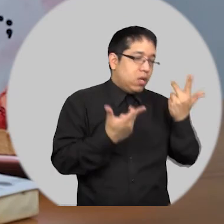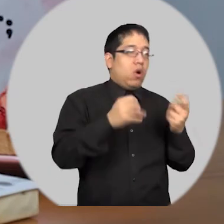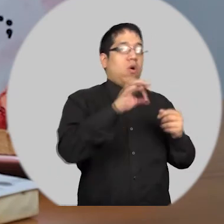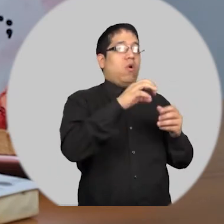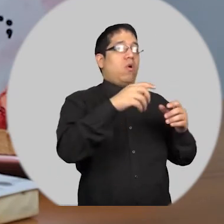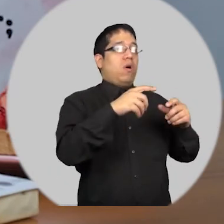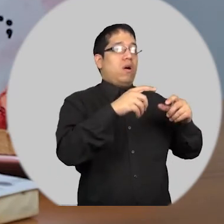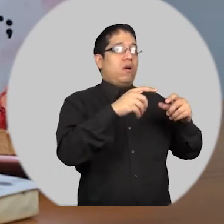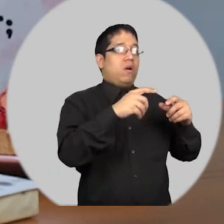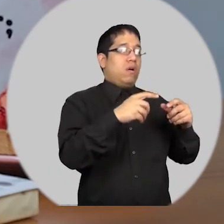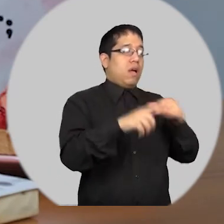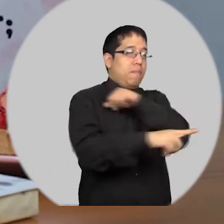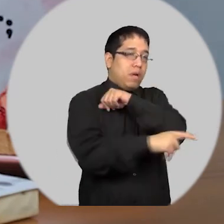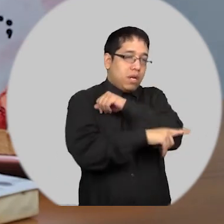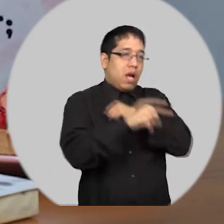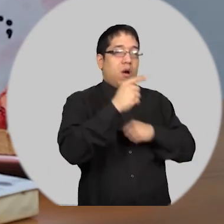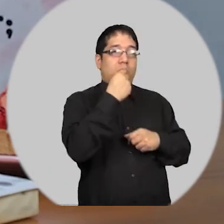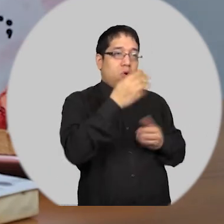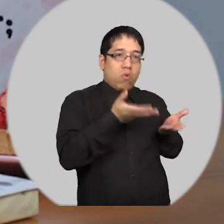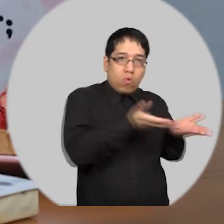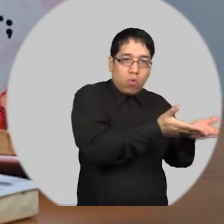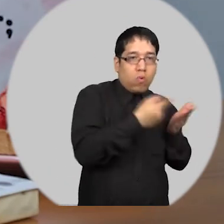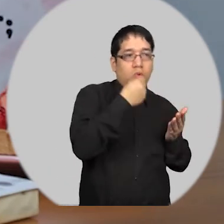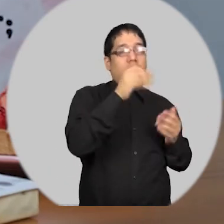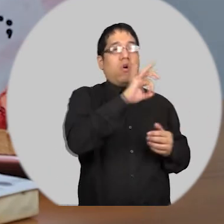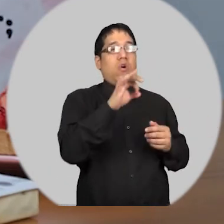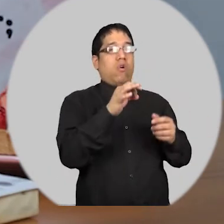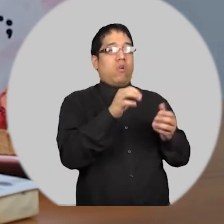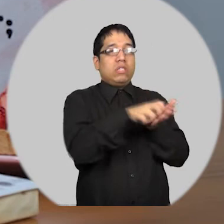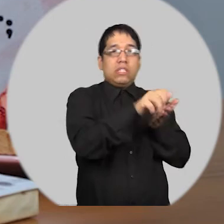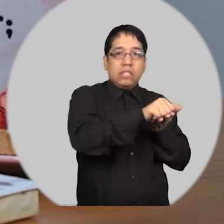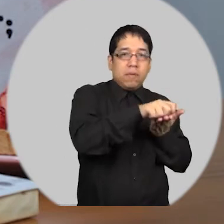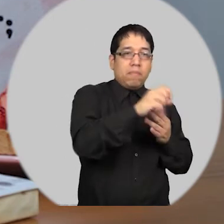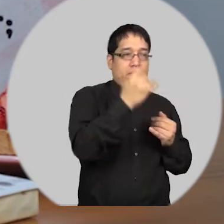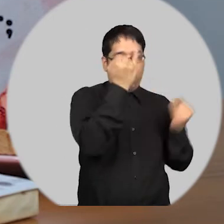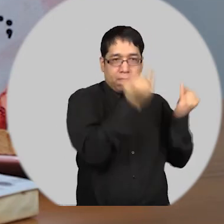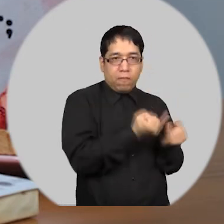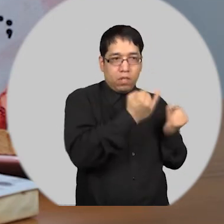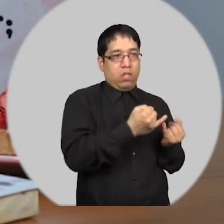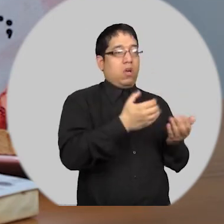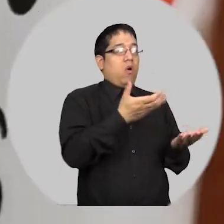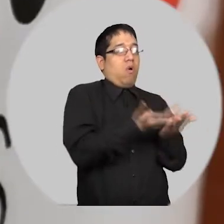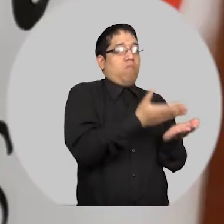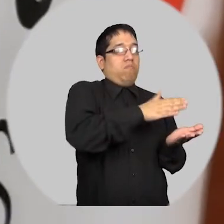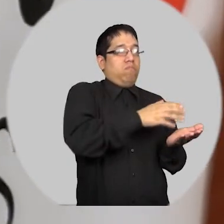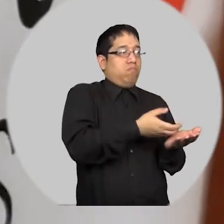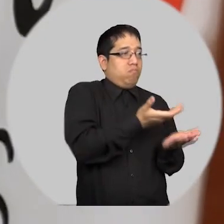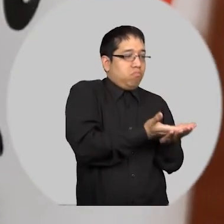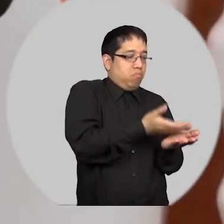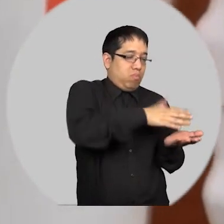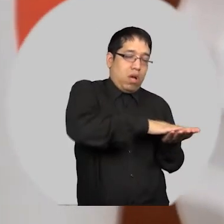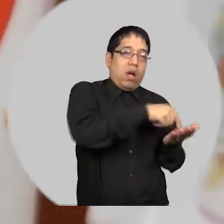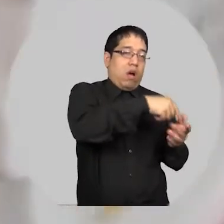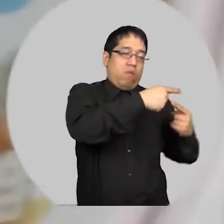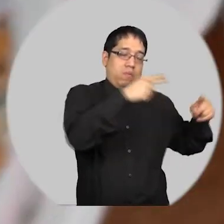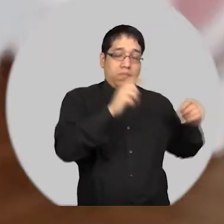integrales de pollo. Tengo también la línea de chipitas fit, que le decimos, y también Bellu Light. Nosotros trabajamos